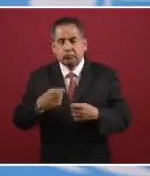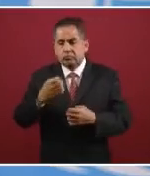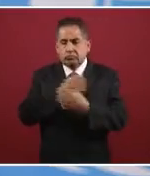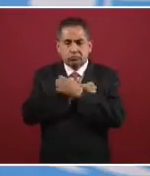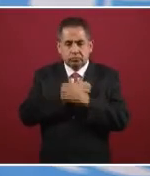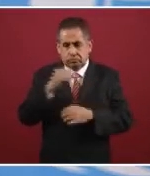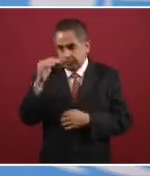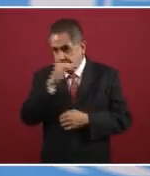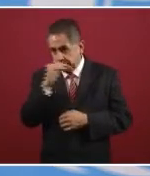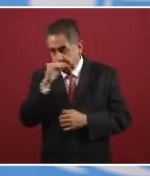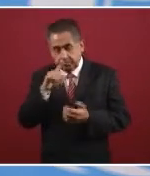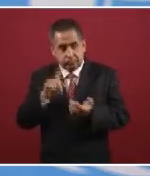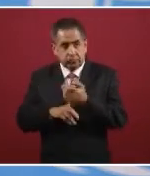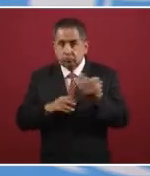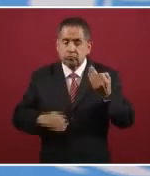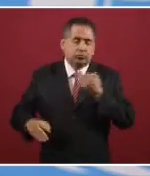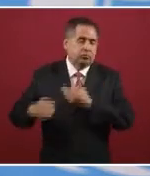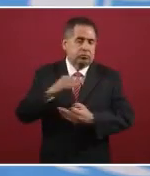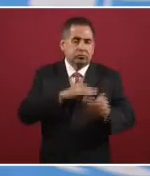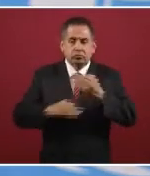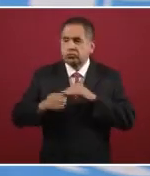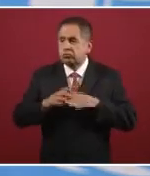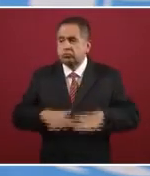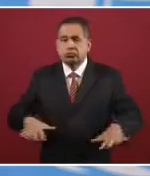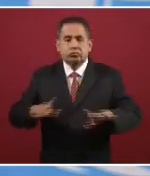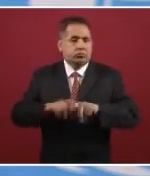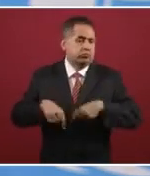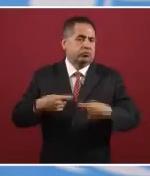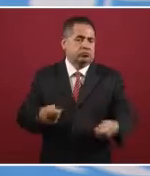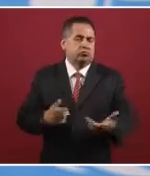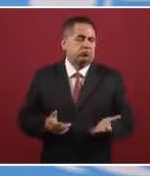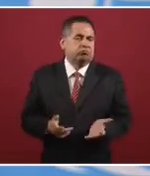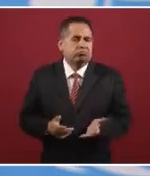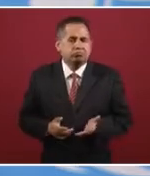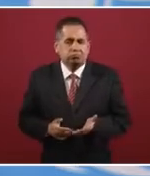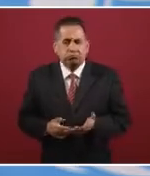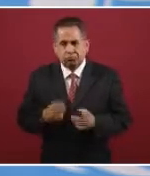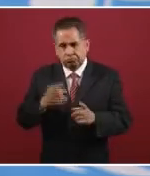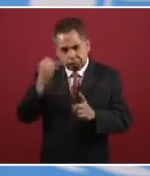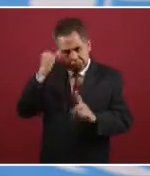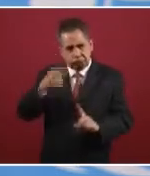de calidad en todos los niveles escolares. Entonces,